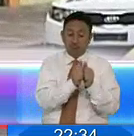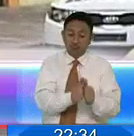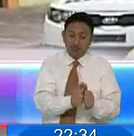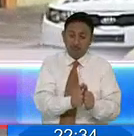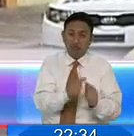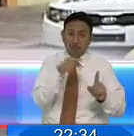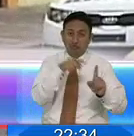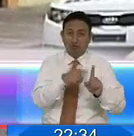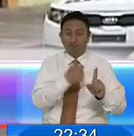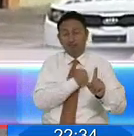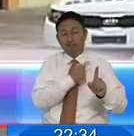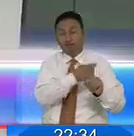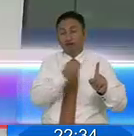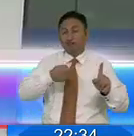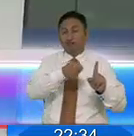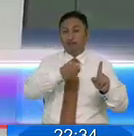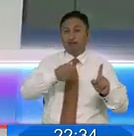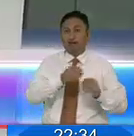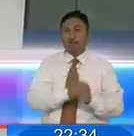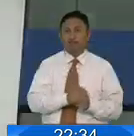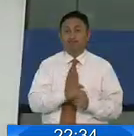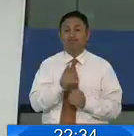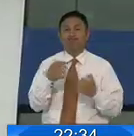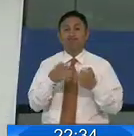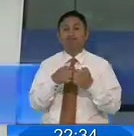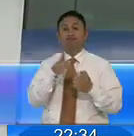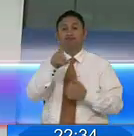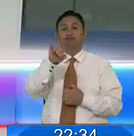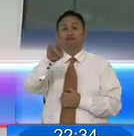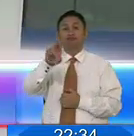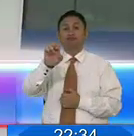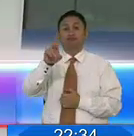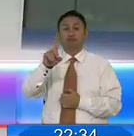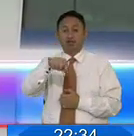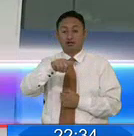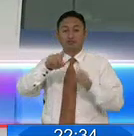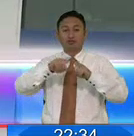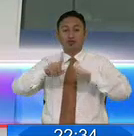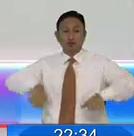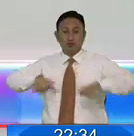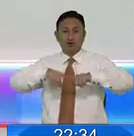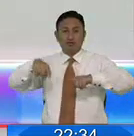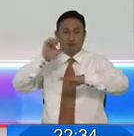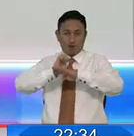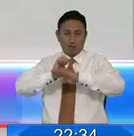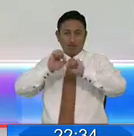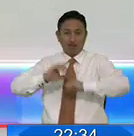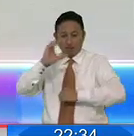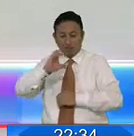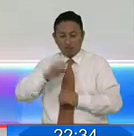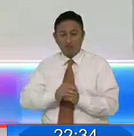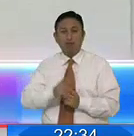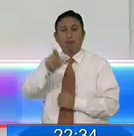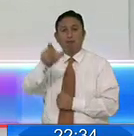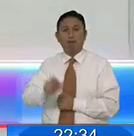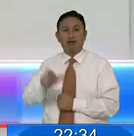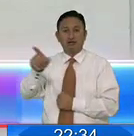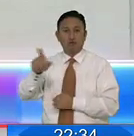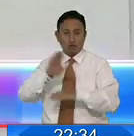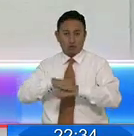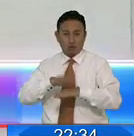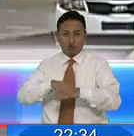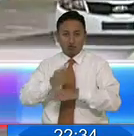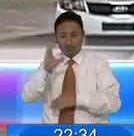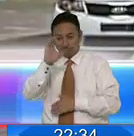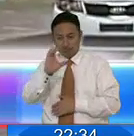lastimosamente encontrada sin vida varios equipos de la dina se trabajan en distintos puntos del país para identificar a los autores del hecho